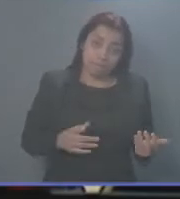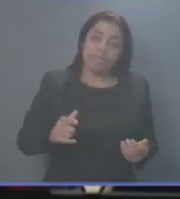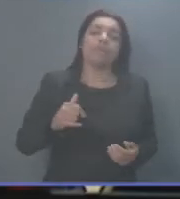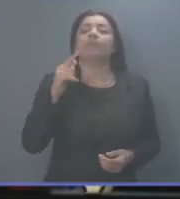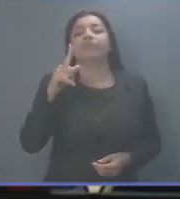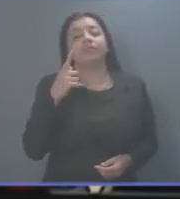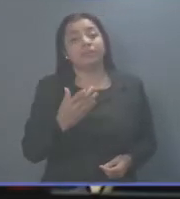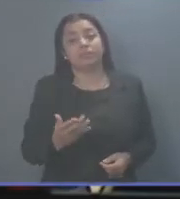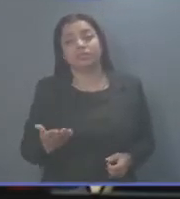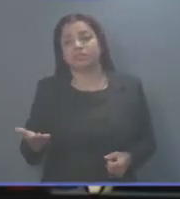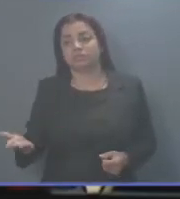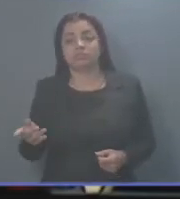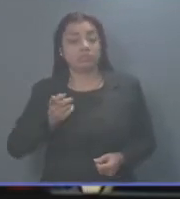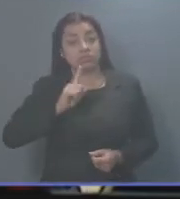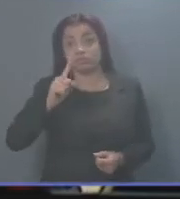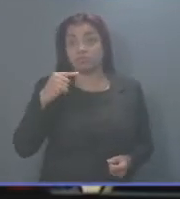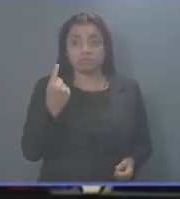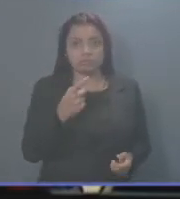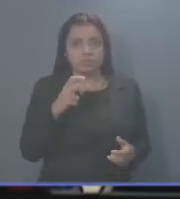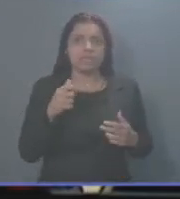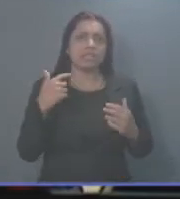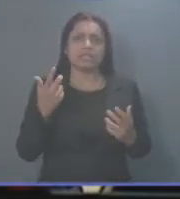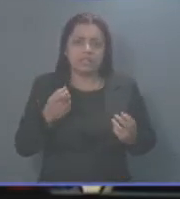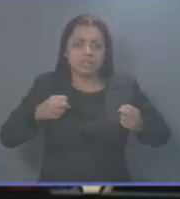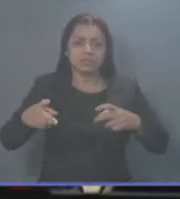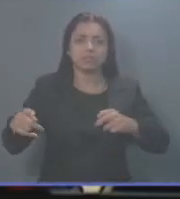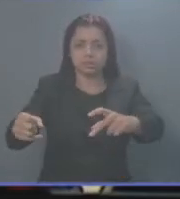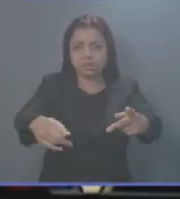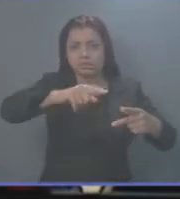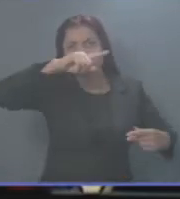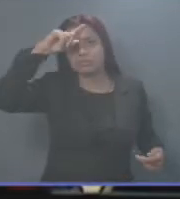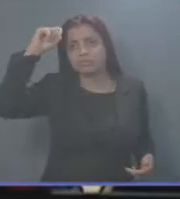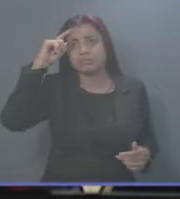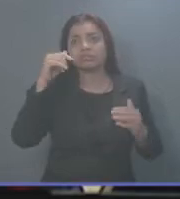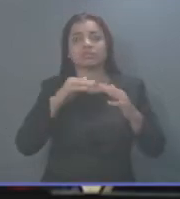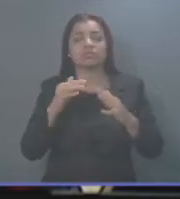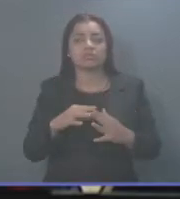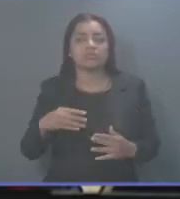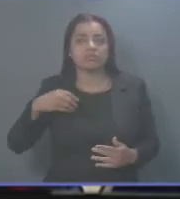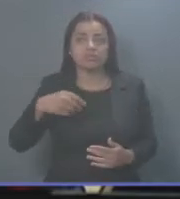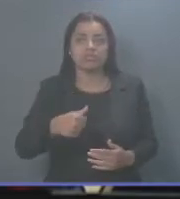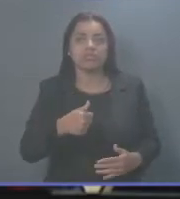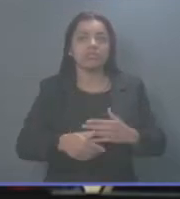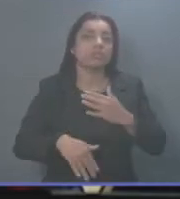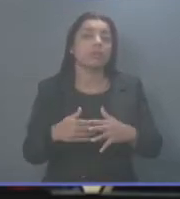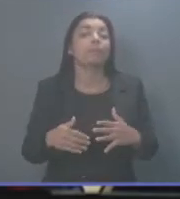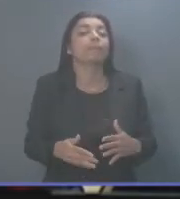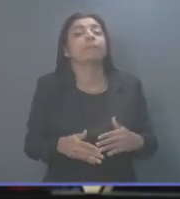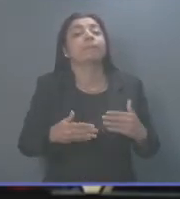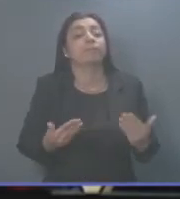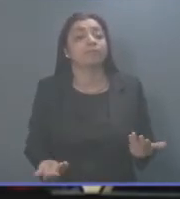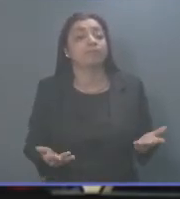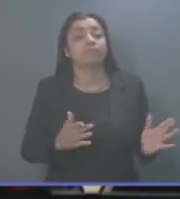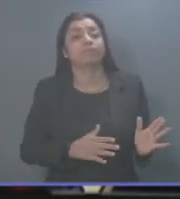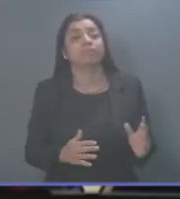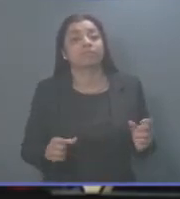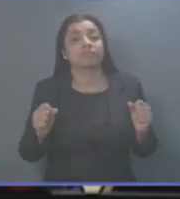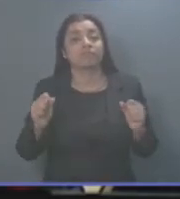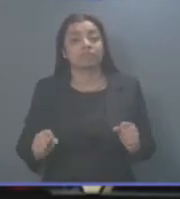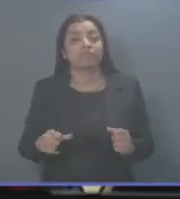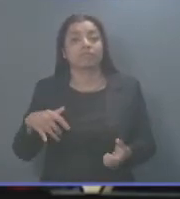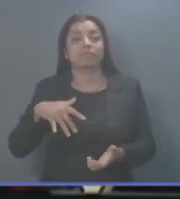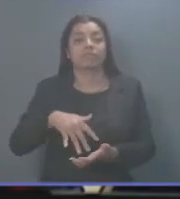factor no solamente de generación de empleo, sino también de ingreso para la gran mayoría de la